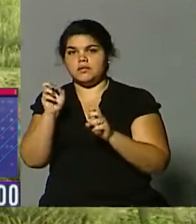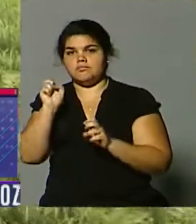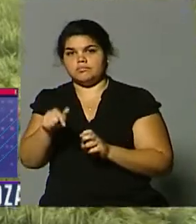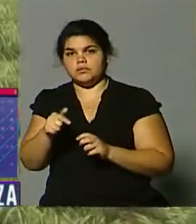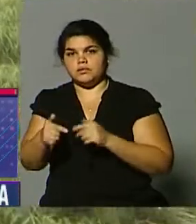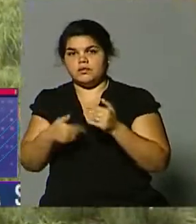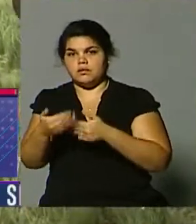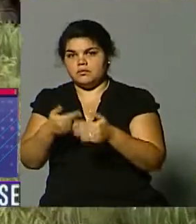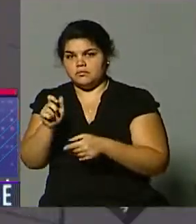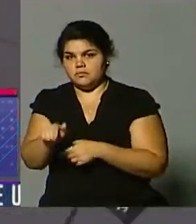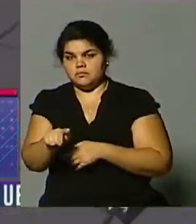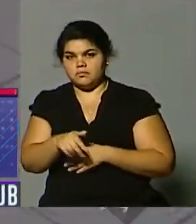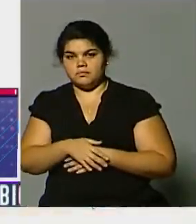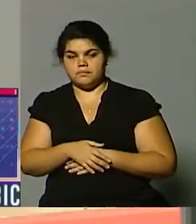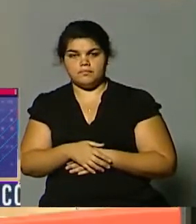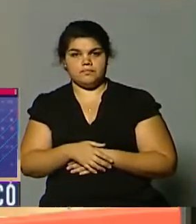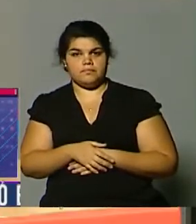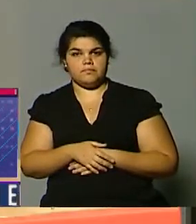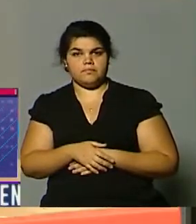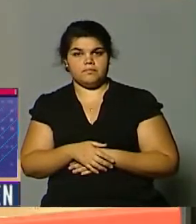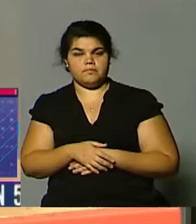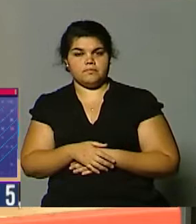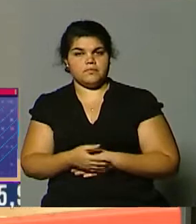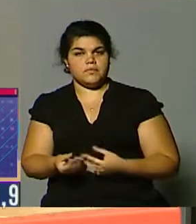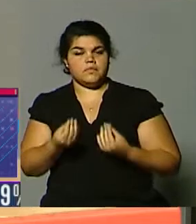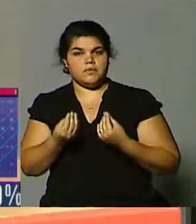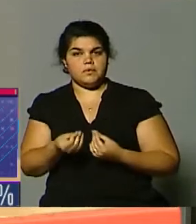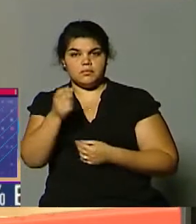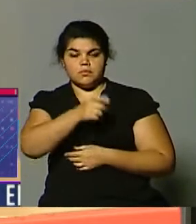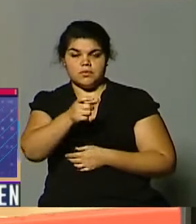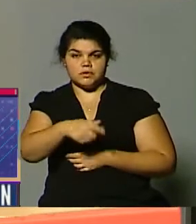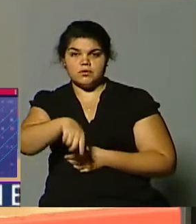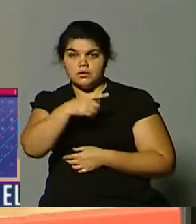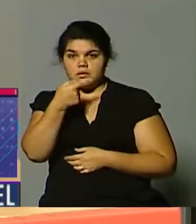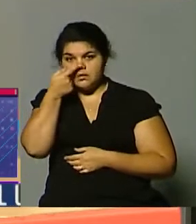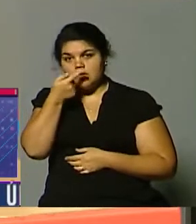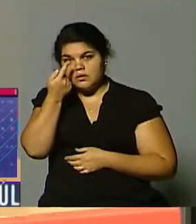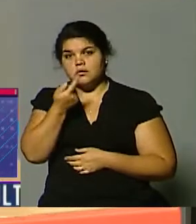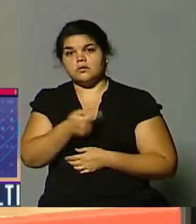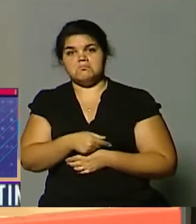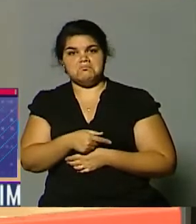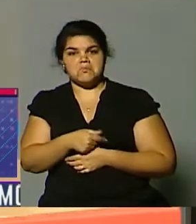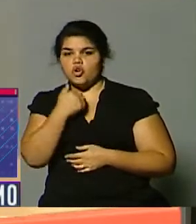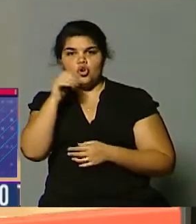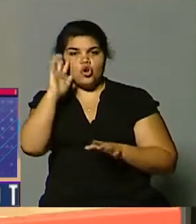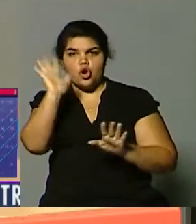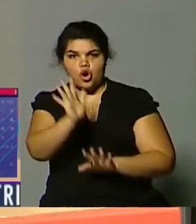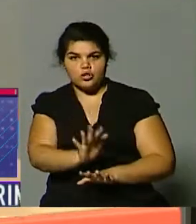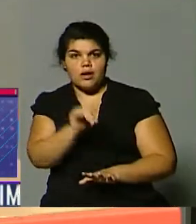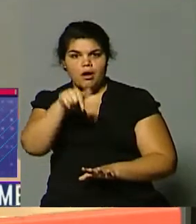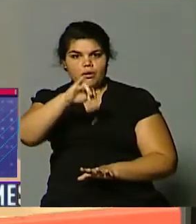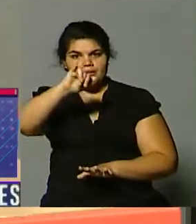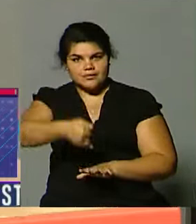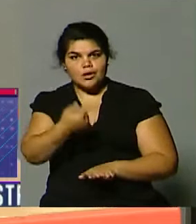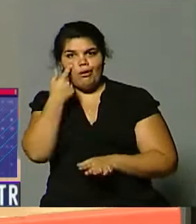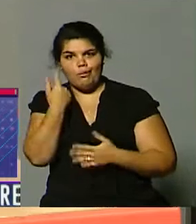desarrollo. Mariela, ¿cómo puede hacer la gente para aquellos que están interesados, que ven y no tenían el dato, pero ahora lo tienen? ¿Cómo tienen